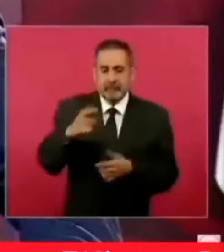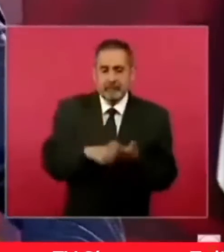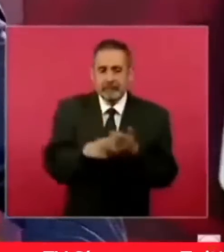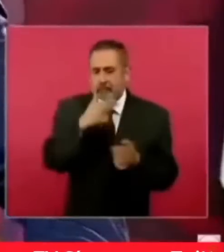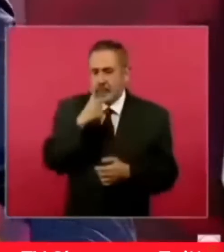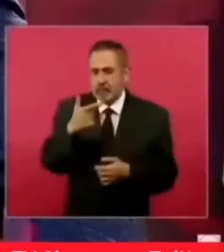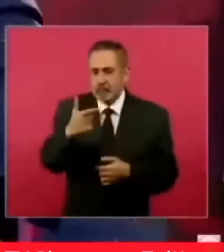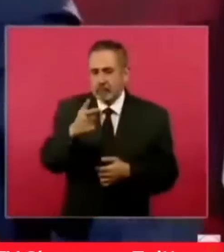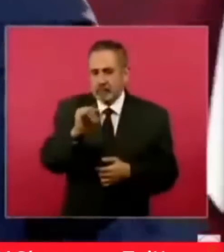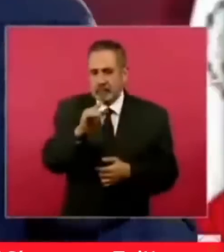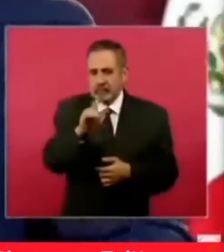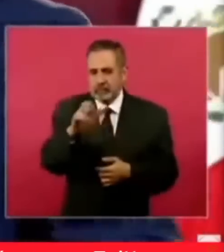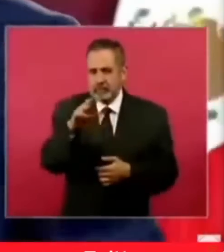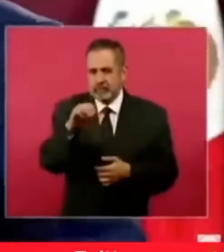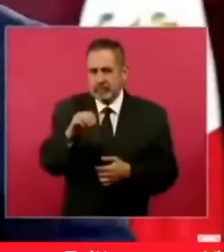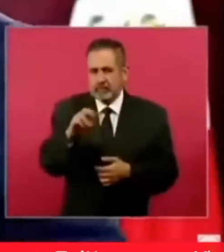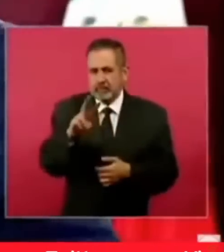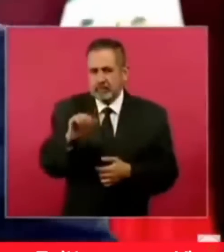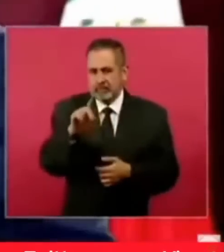Guillermo Valdés.